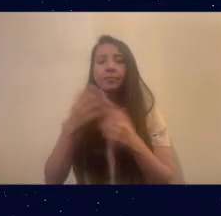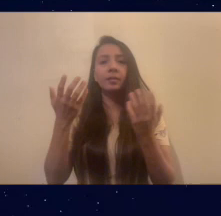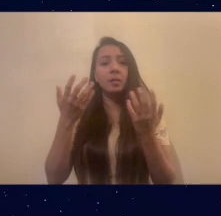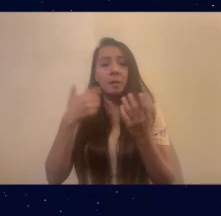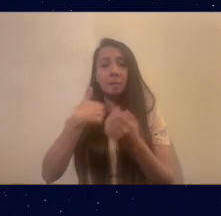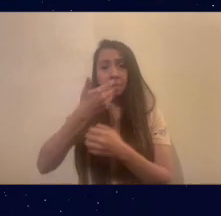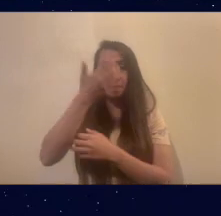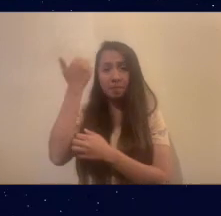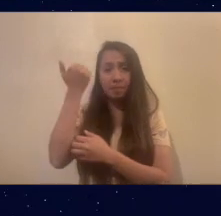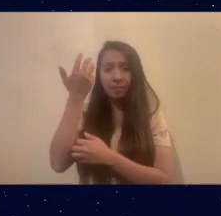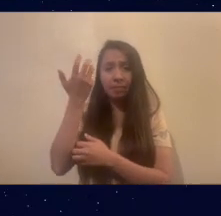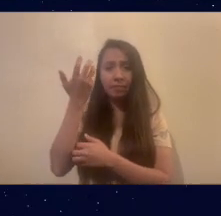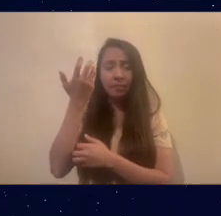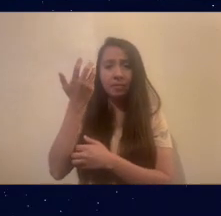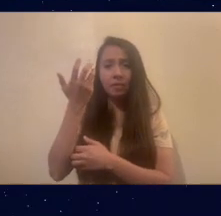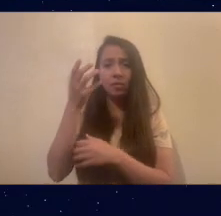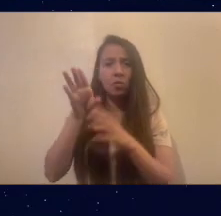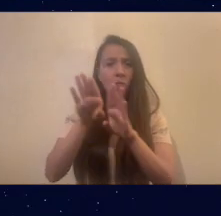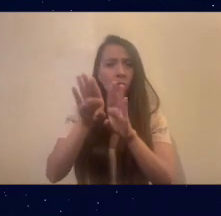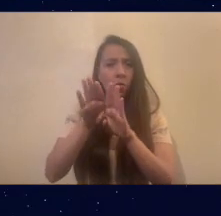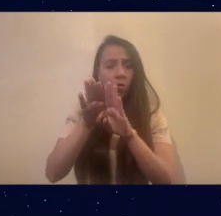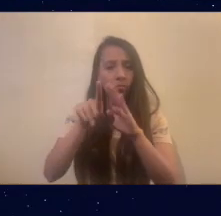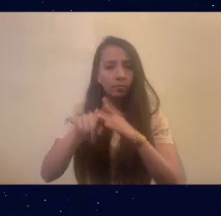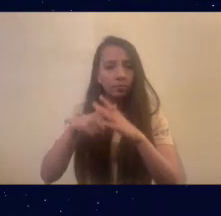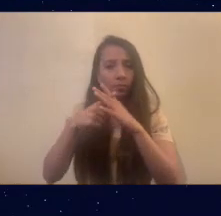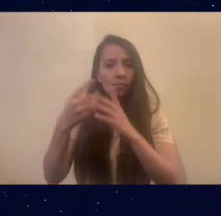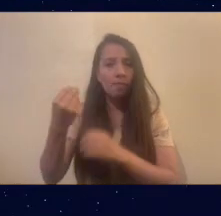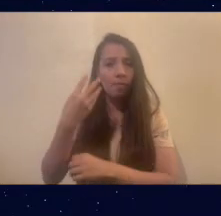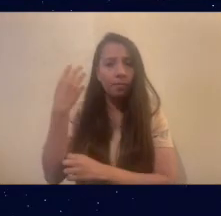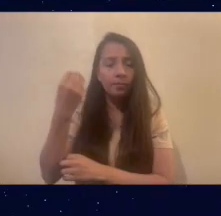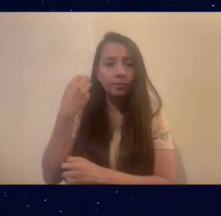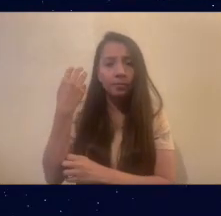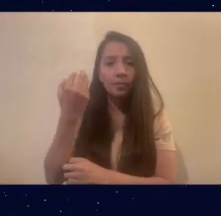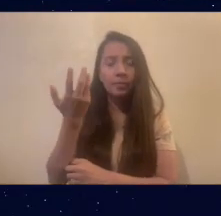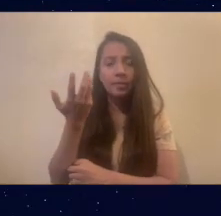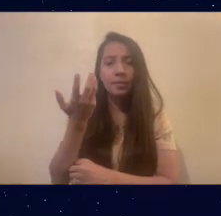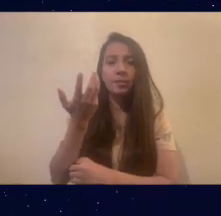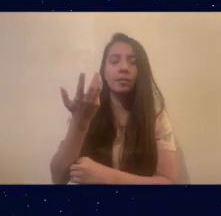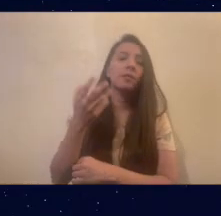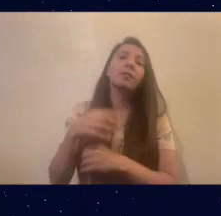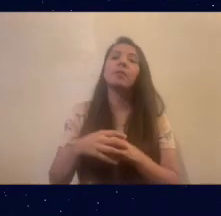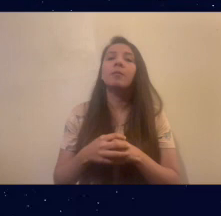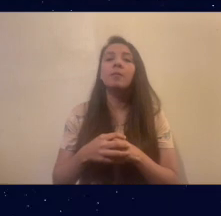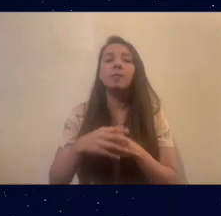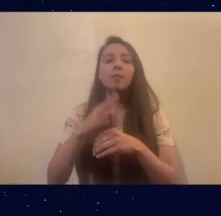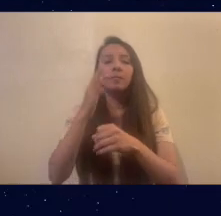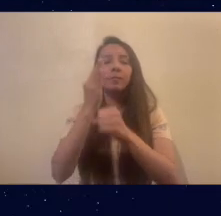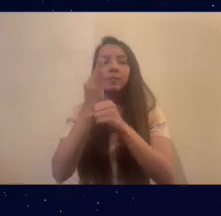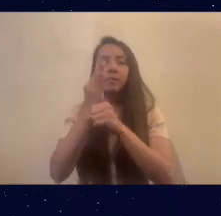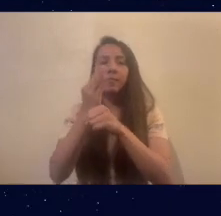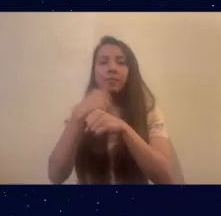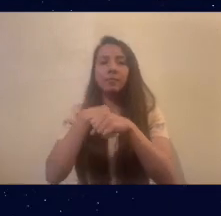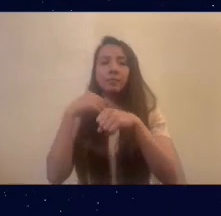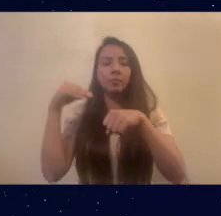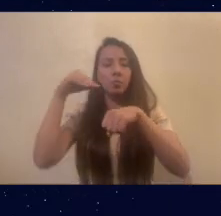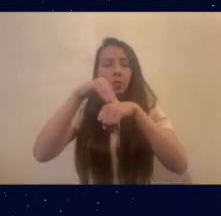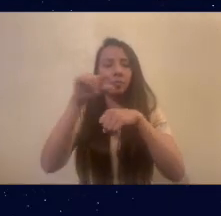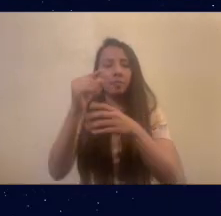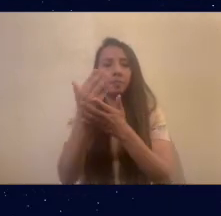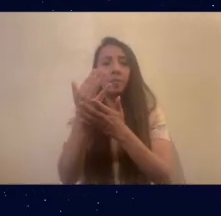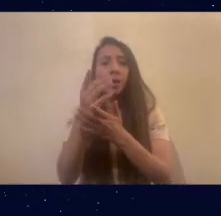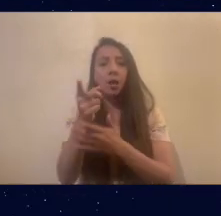Sí. No sé, Patricia, ¿cómo vamos ahora a la presentación? Directamente voy... Déjame, le pongo también